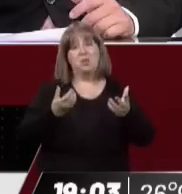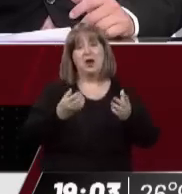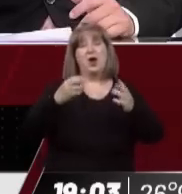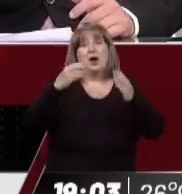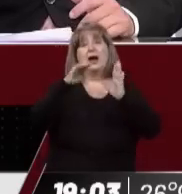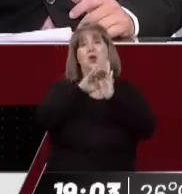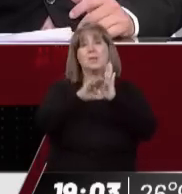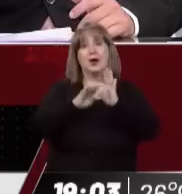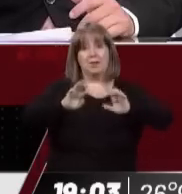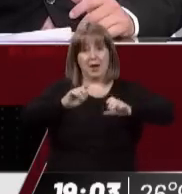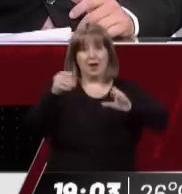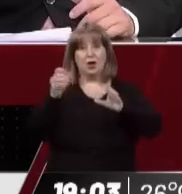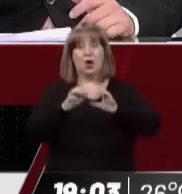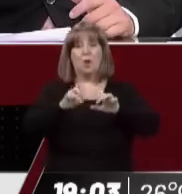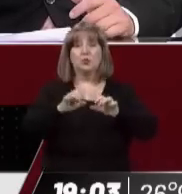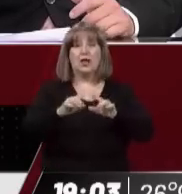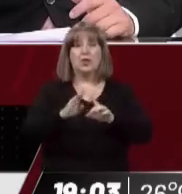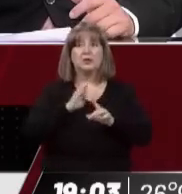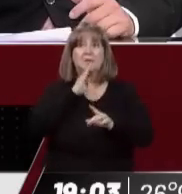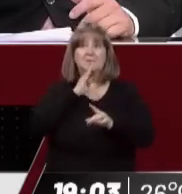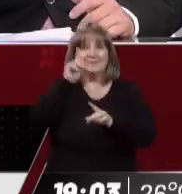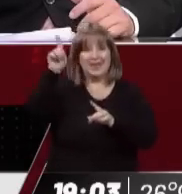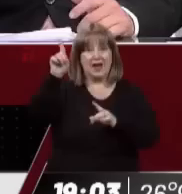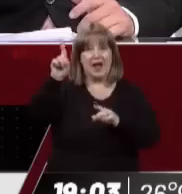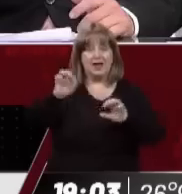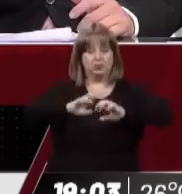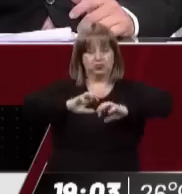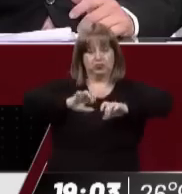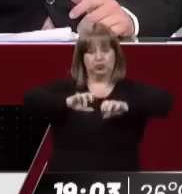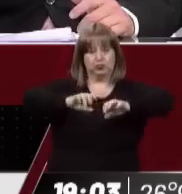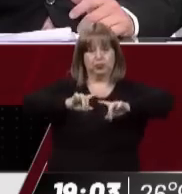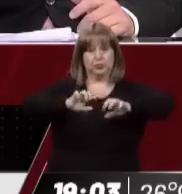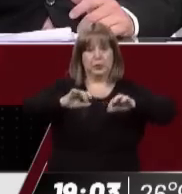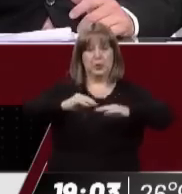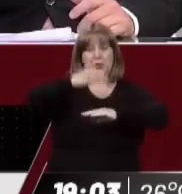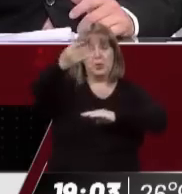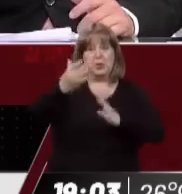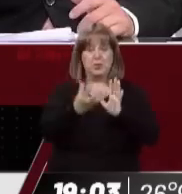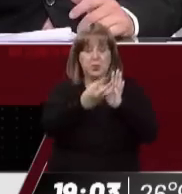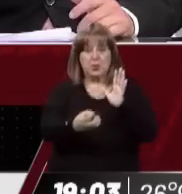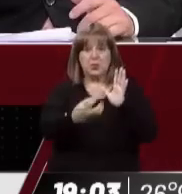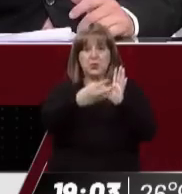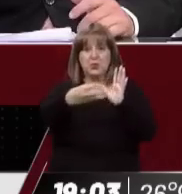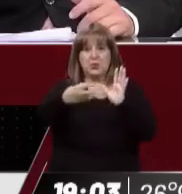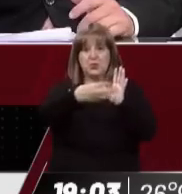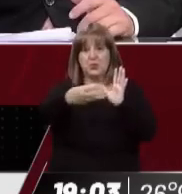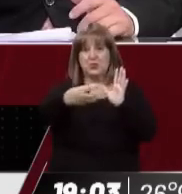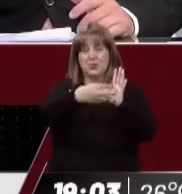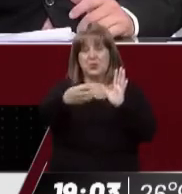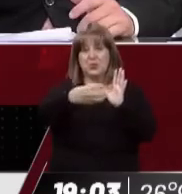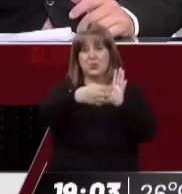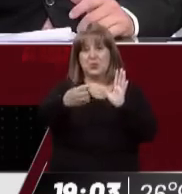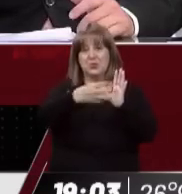específico que es israelí se puede extraer esta información que es un programa que se dedica o sea que está